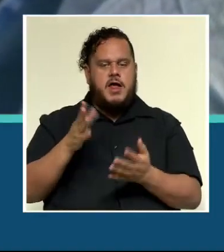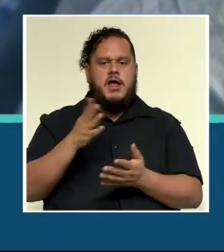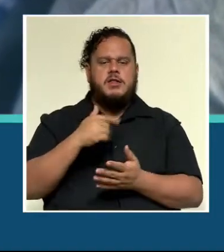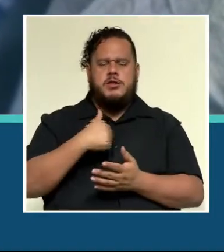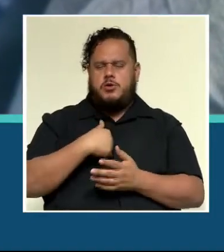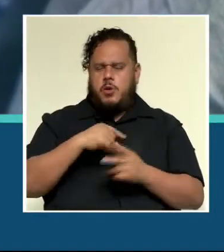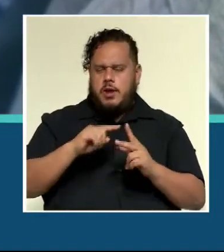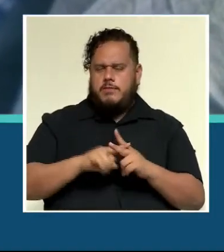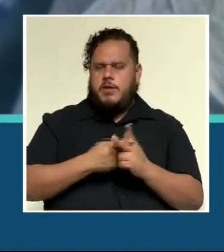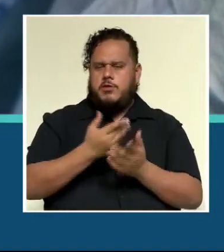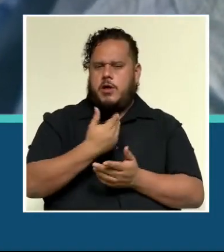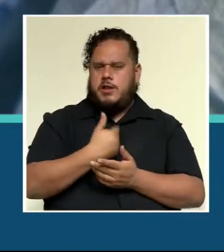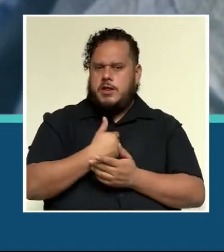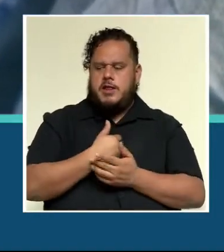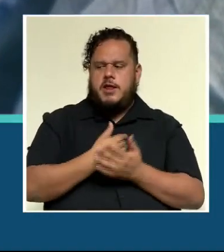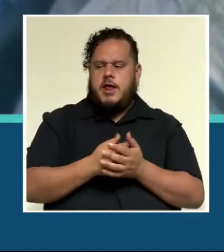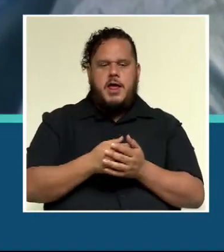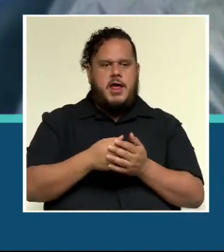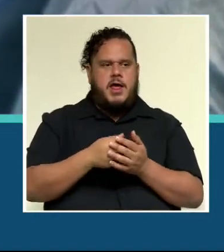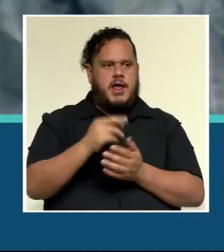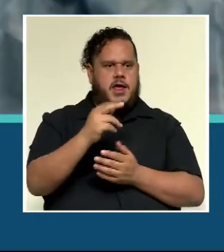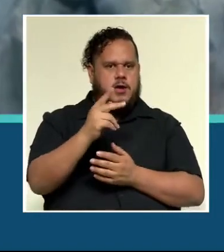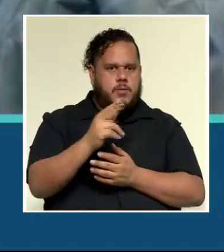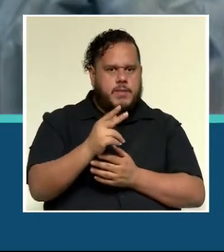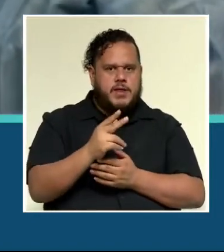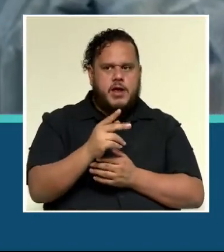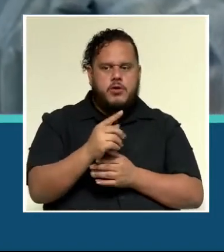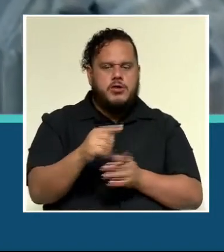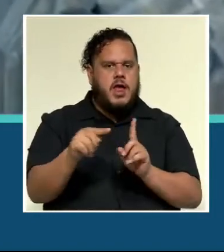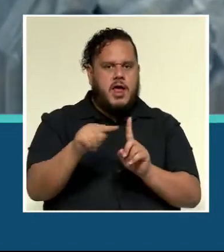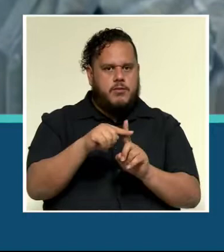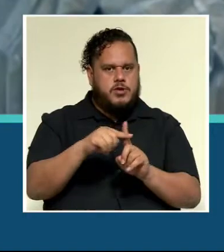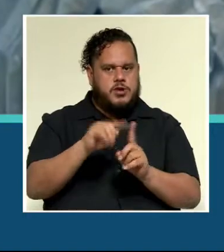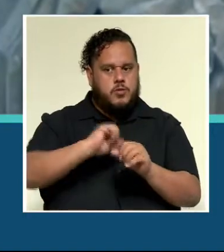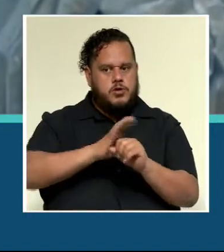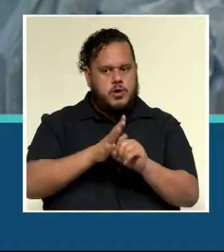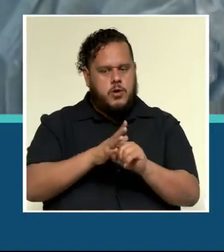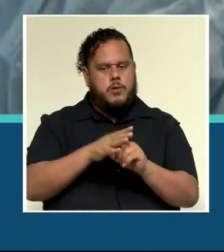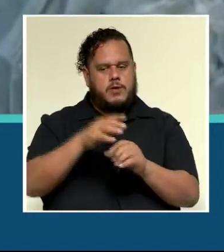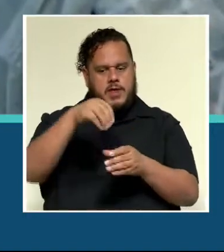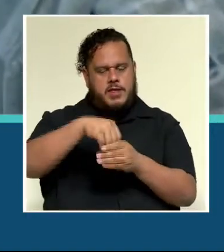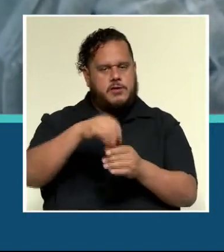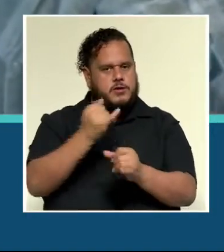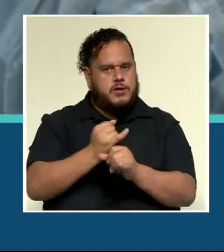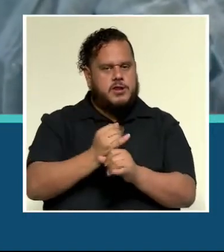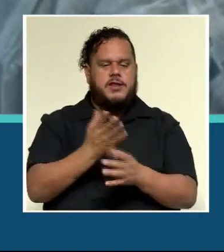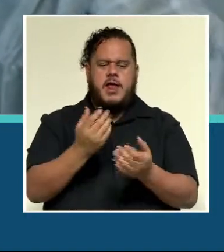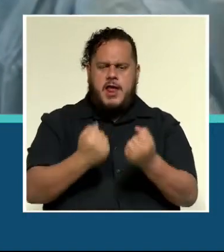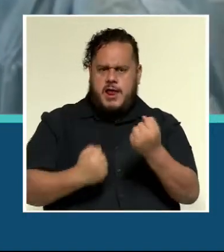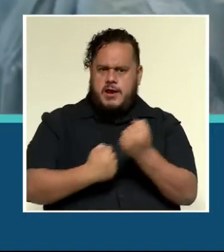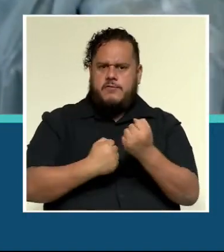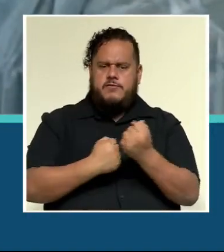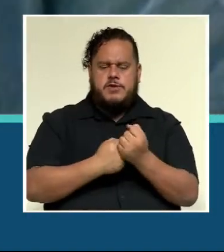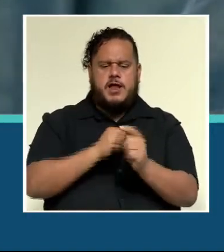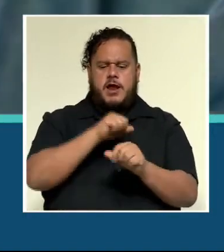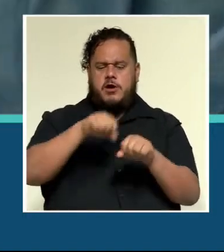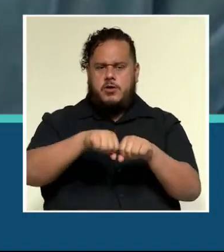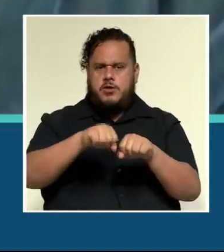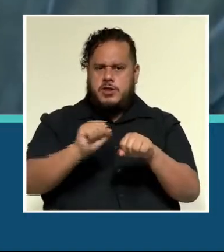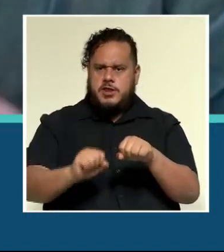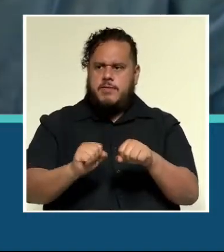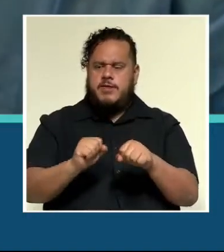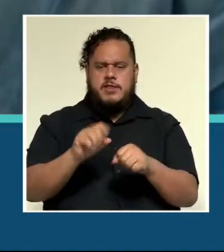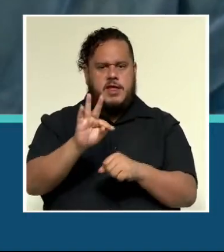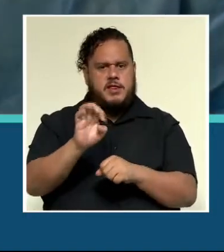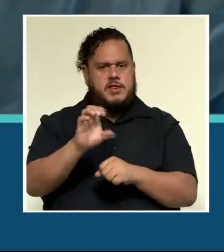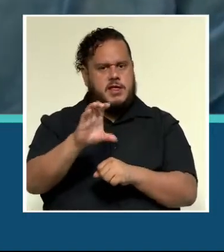personas, compañeros o personal positivo dentro de la institución. Tratar de reforzar los esquemas de teletrabajo. Hemos creado